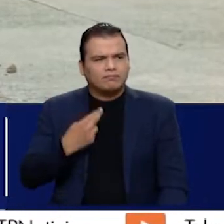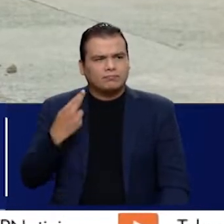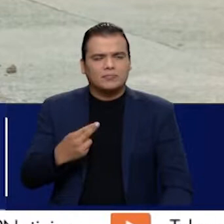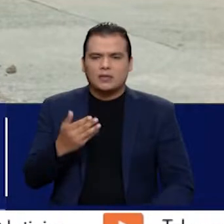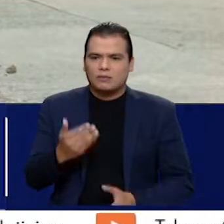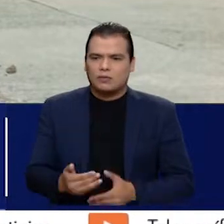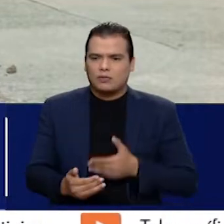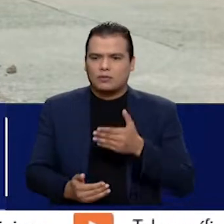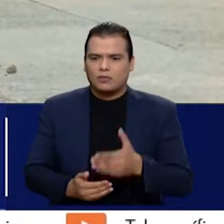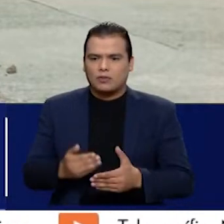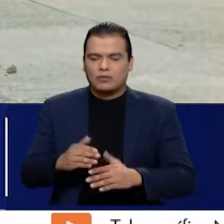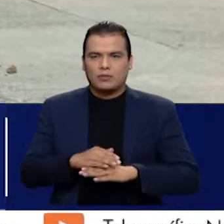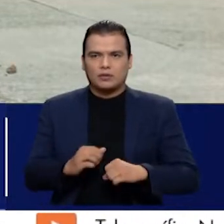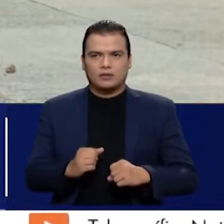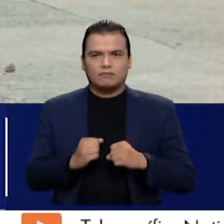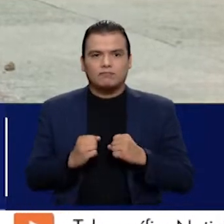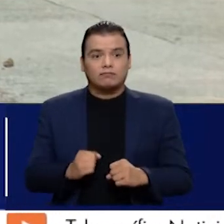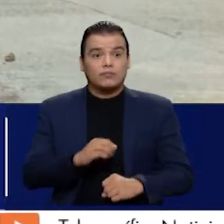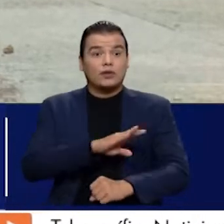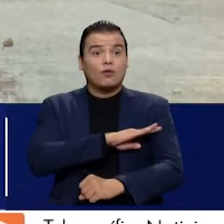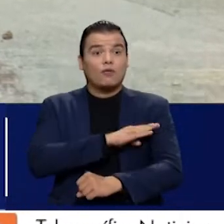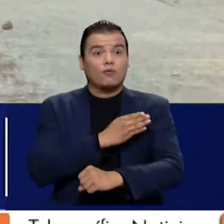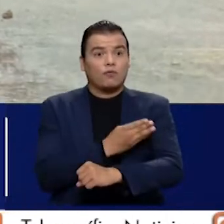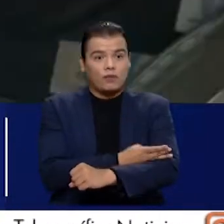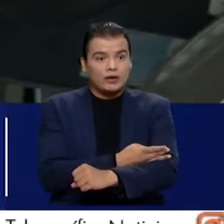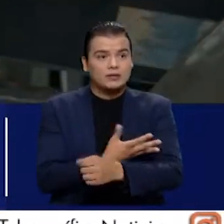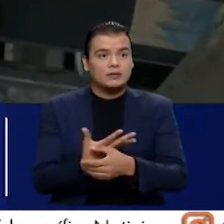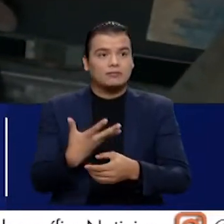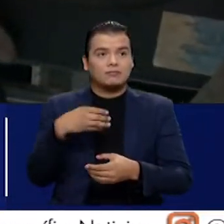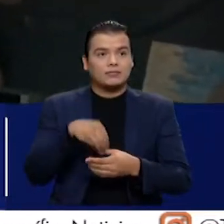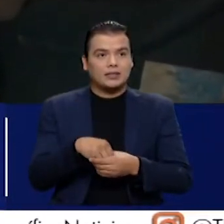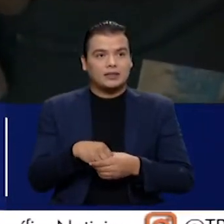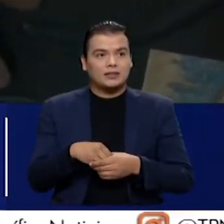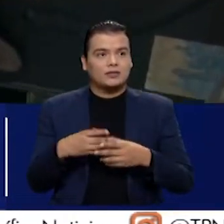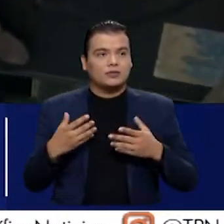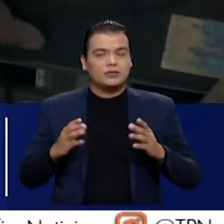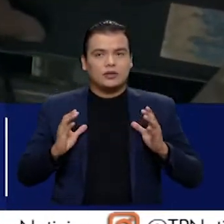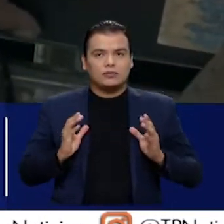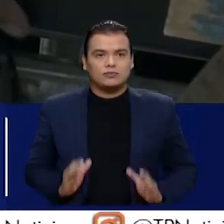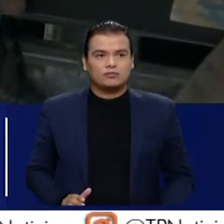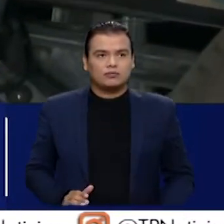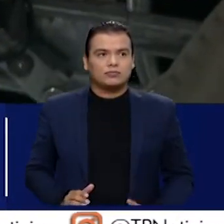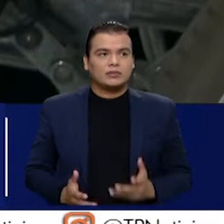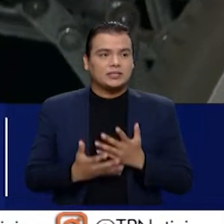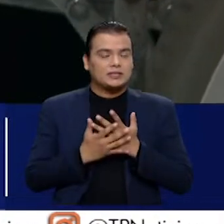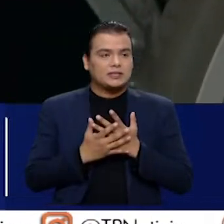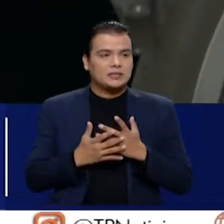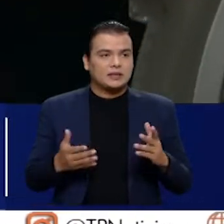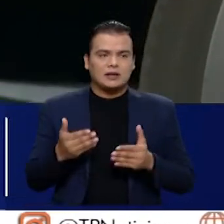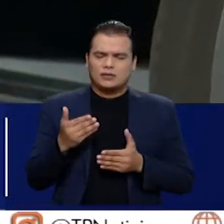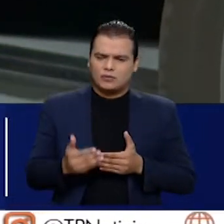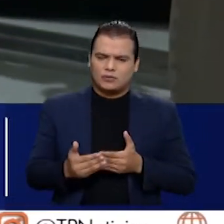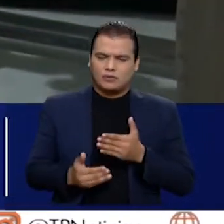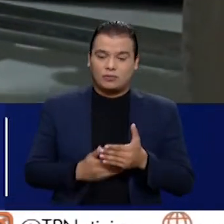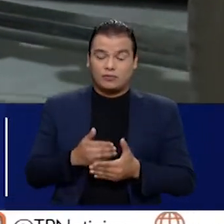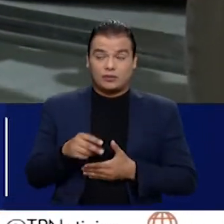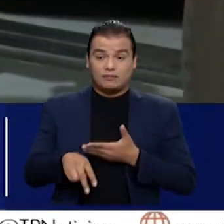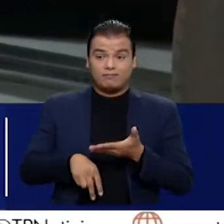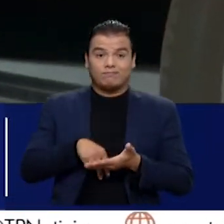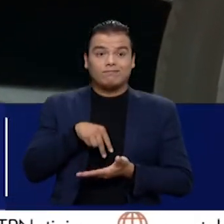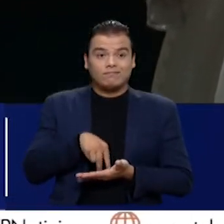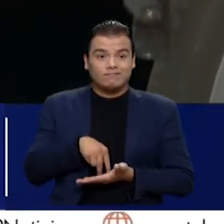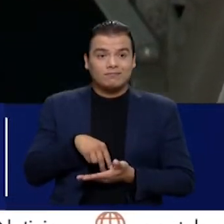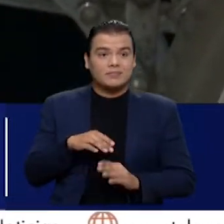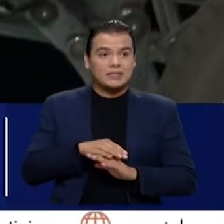más fuerza en la tibia, en la pelvis. Cogí fuerza en esta parte, los cuales me ayudaron a pararme. Oscar